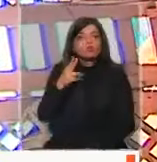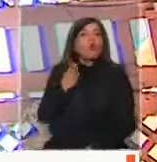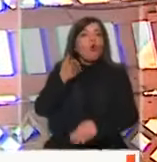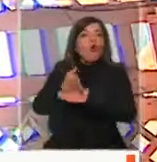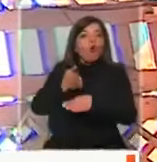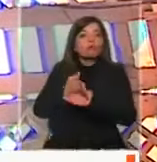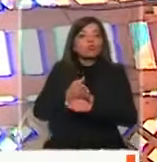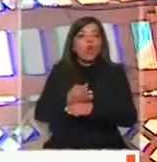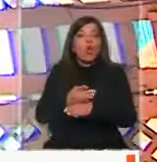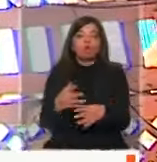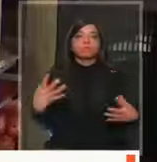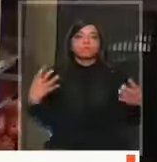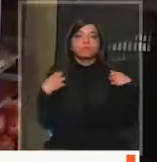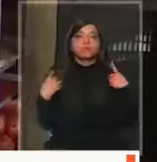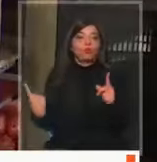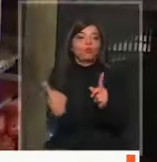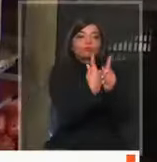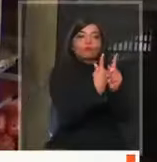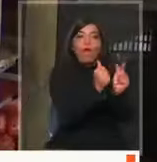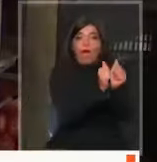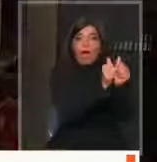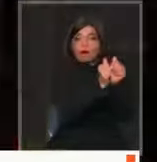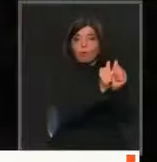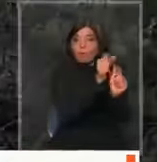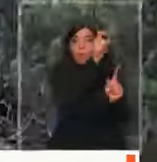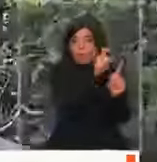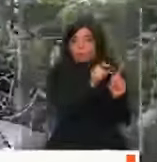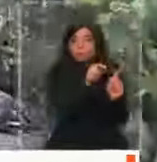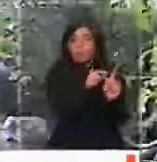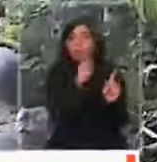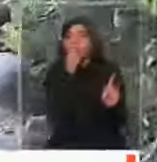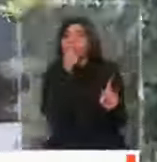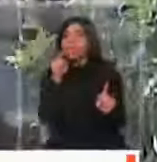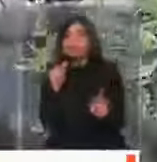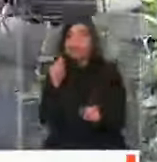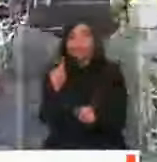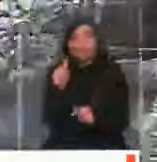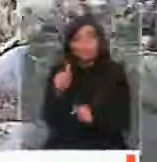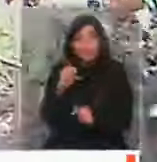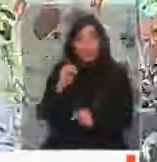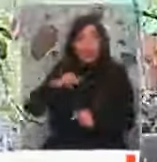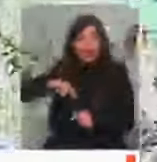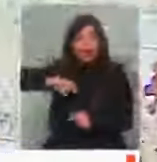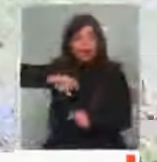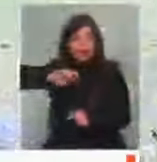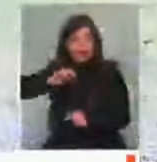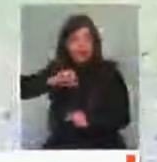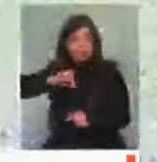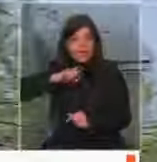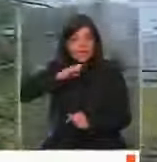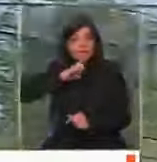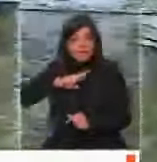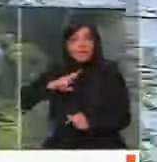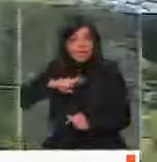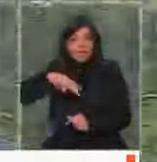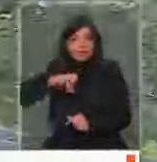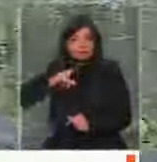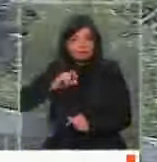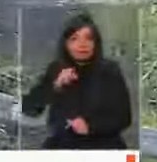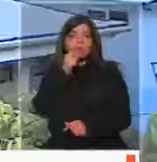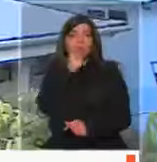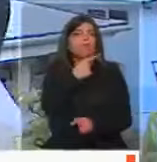como tutor de uno de los involucrados. Consultamos al director de la ONG Pater Nostrum sobre estas